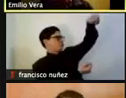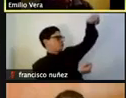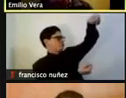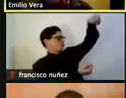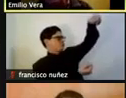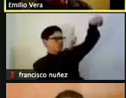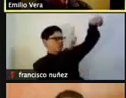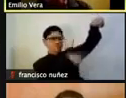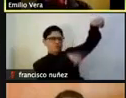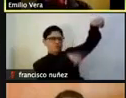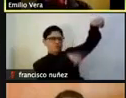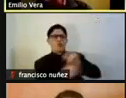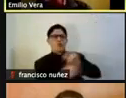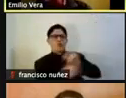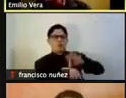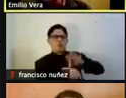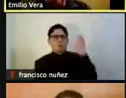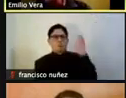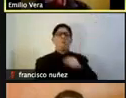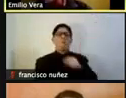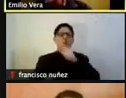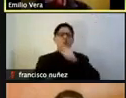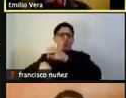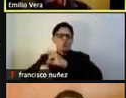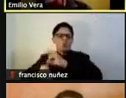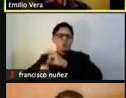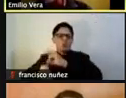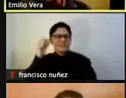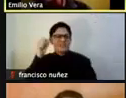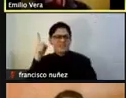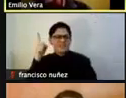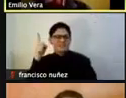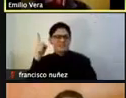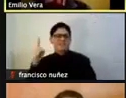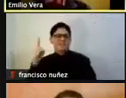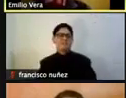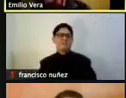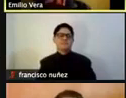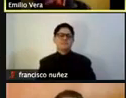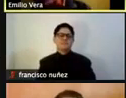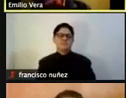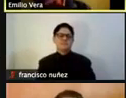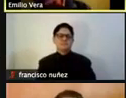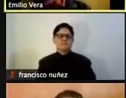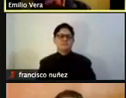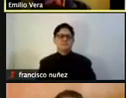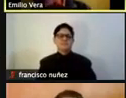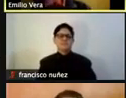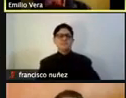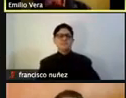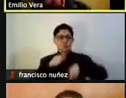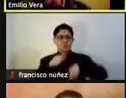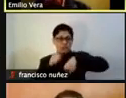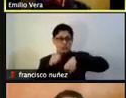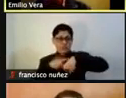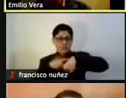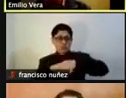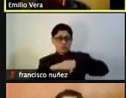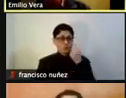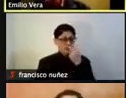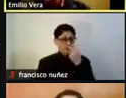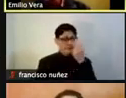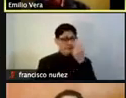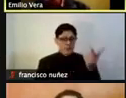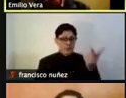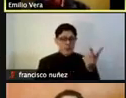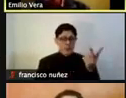de llegada a los tiempos observados por un modelo de velocidades,